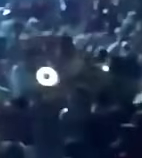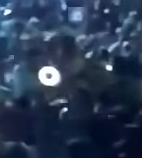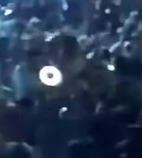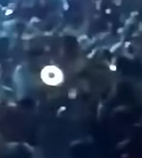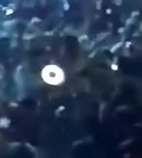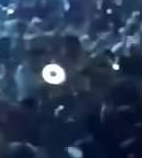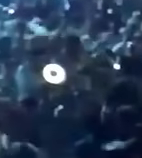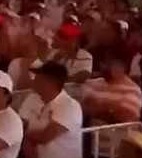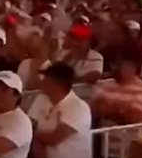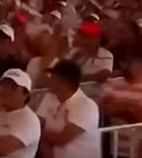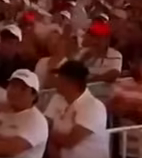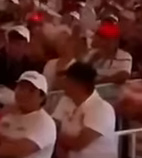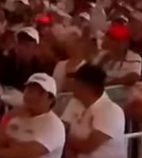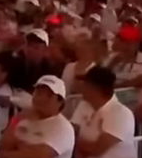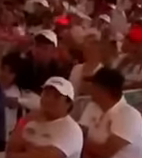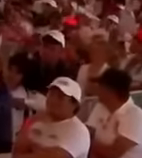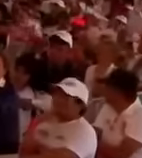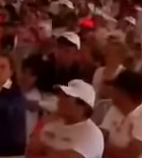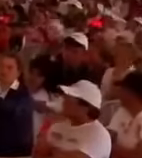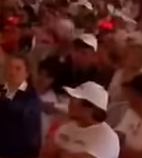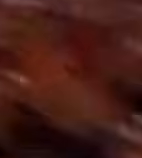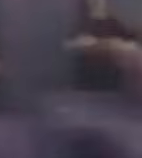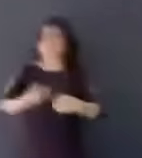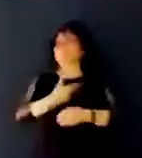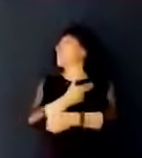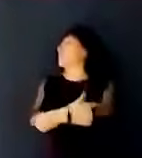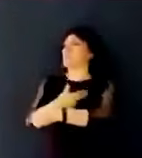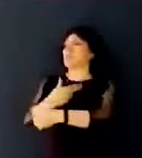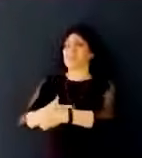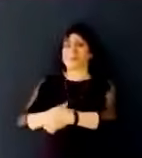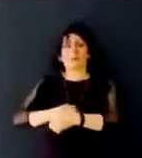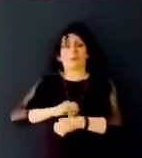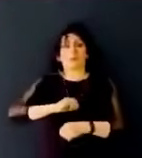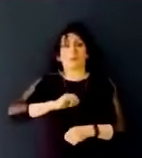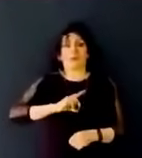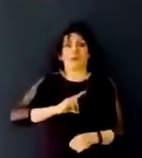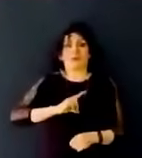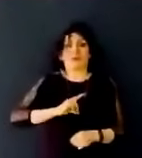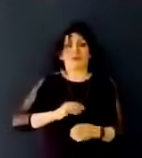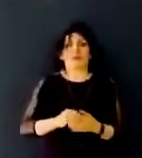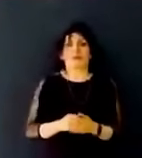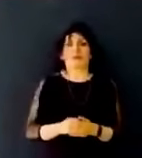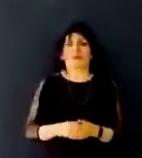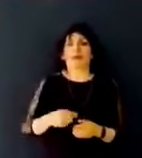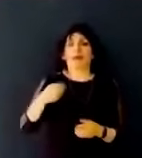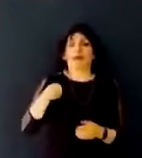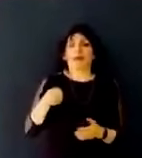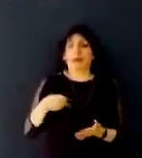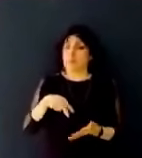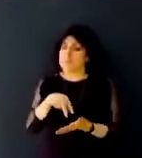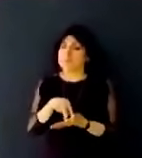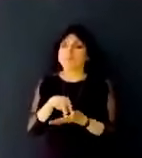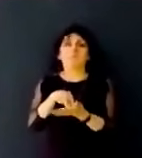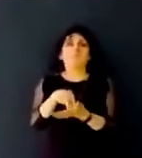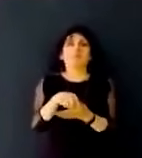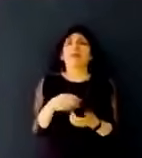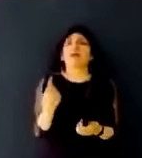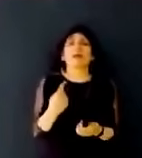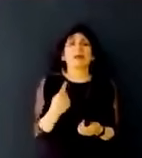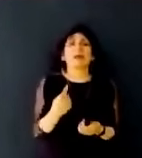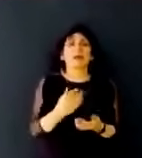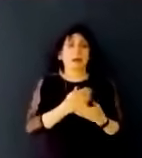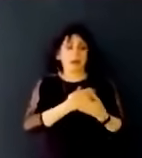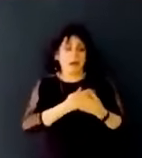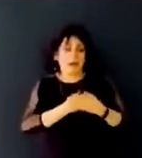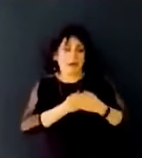personas mostraron apoyo a sus propuestas y liderazgo. A mí lo que me sostiene es el amor al pueblo y del pueblo